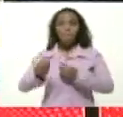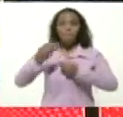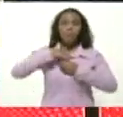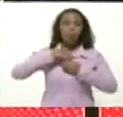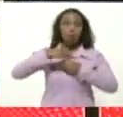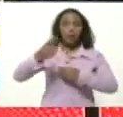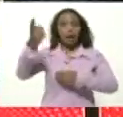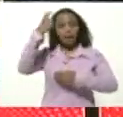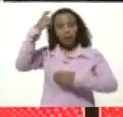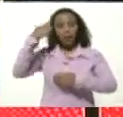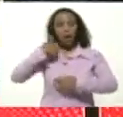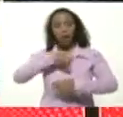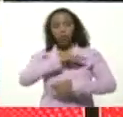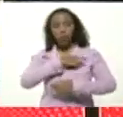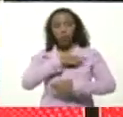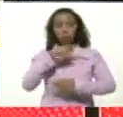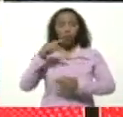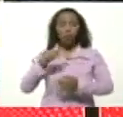en las mujeres.